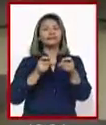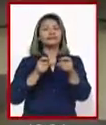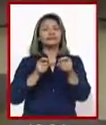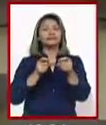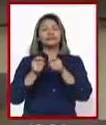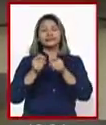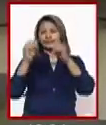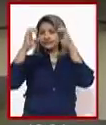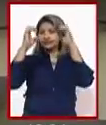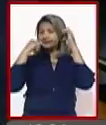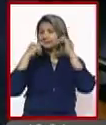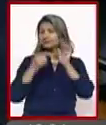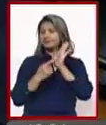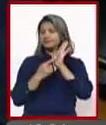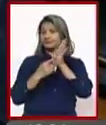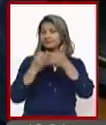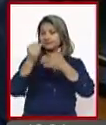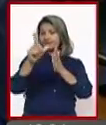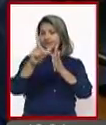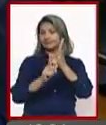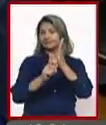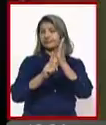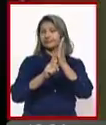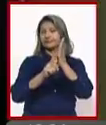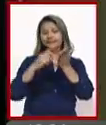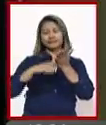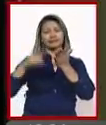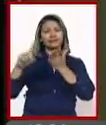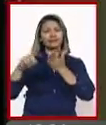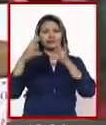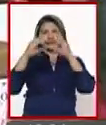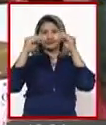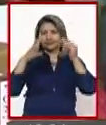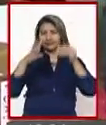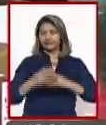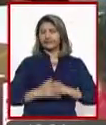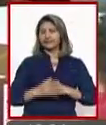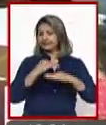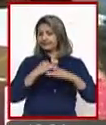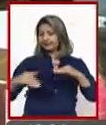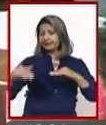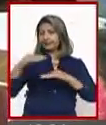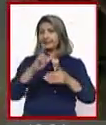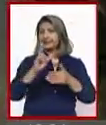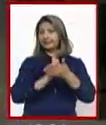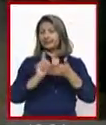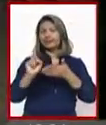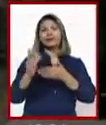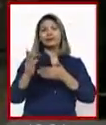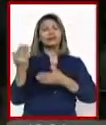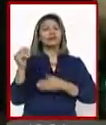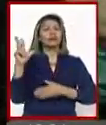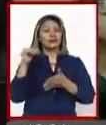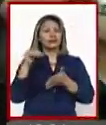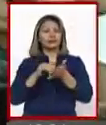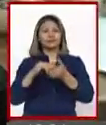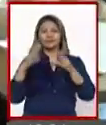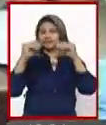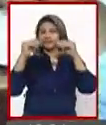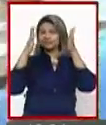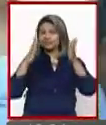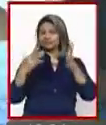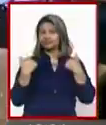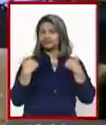de Educación publicará la lista de maestros aprobados para optar a cargos jerárquicos. Este fin de semana, más de 3.000